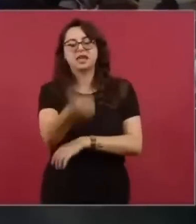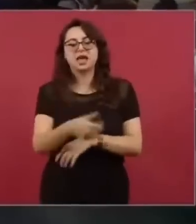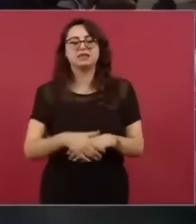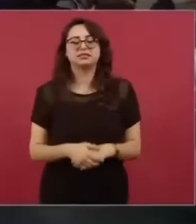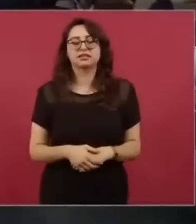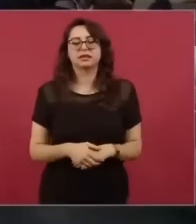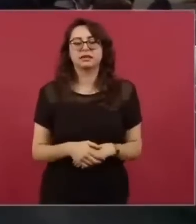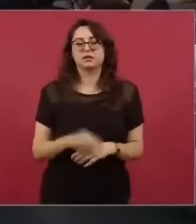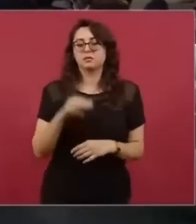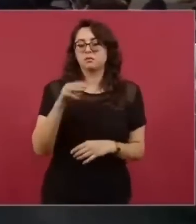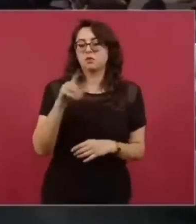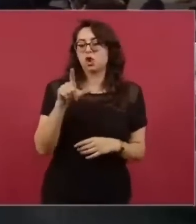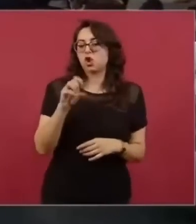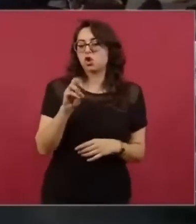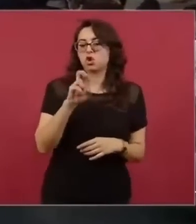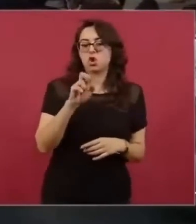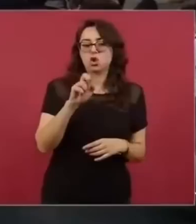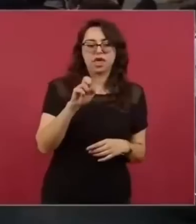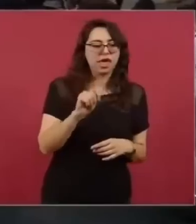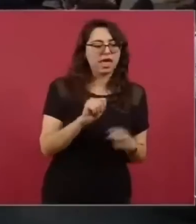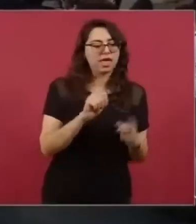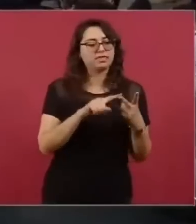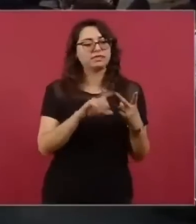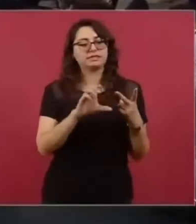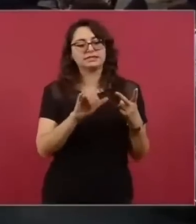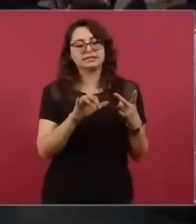Joaquín López Dóriga ni Ciro.